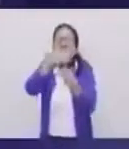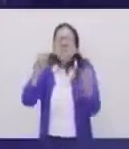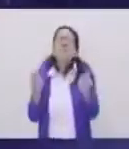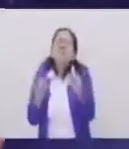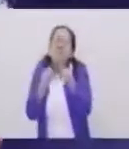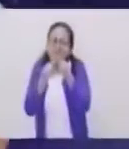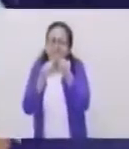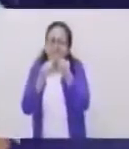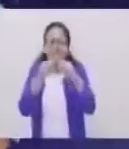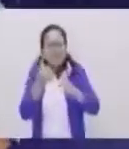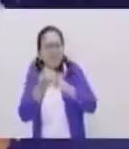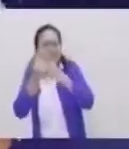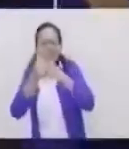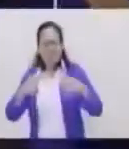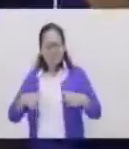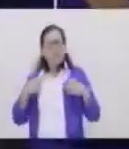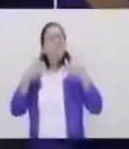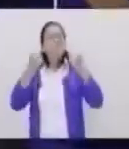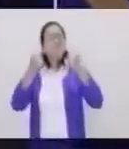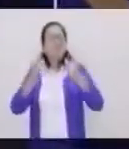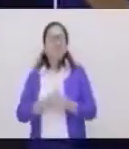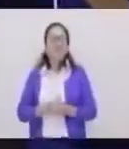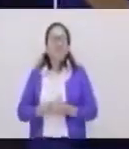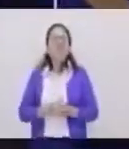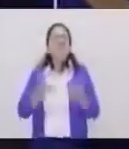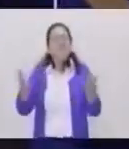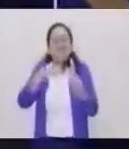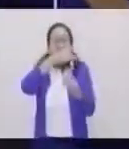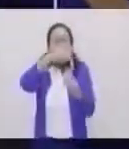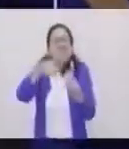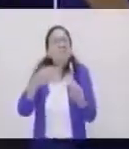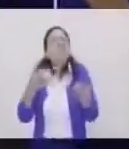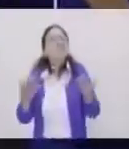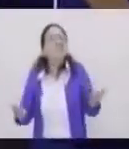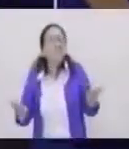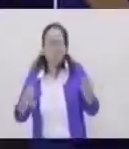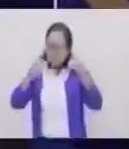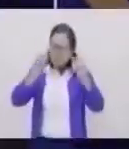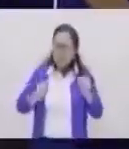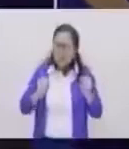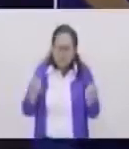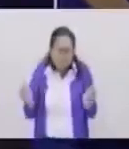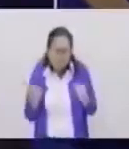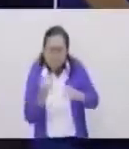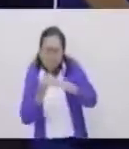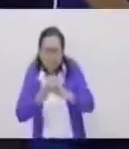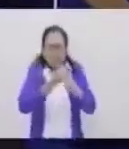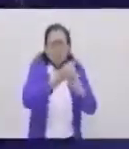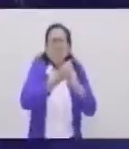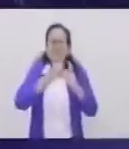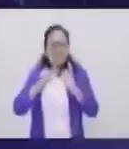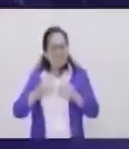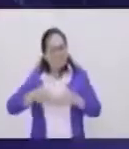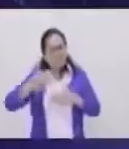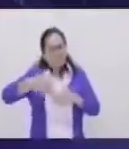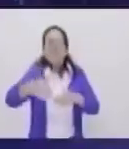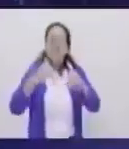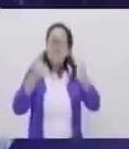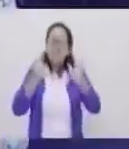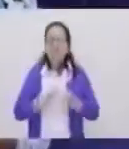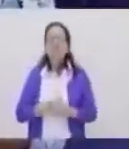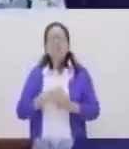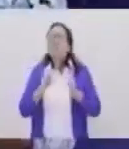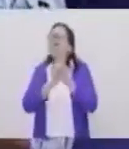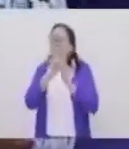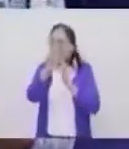unidad familiar y la valentía, ya que juntos en familia podemos llegar a lograr grandes cosas. Si en tu casa